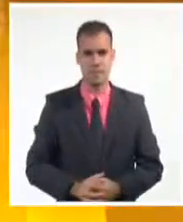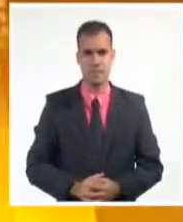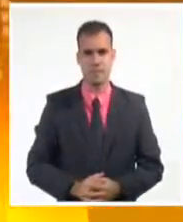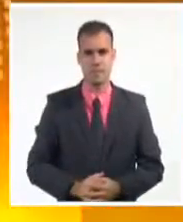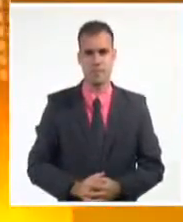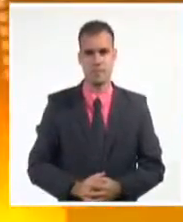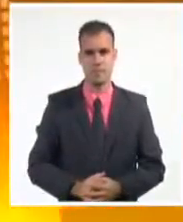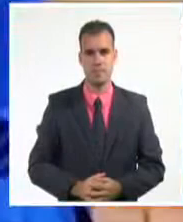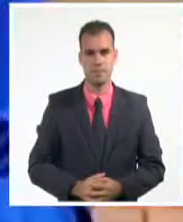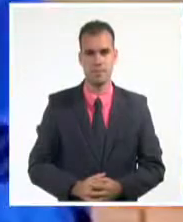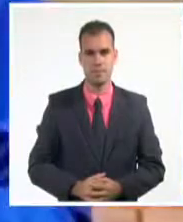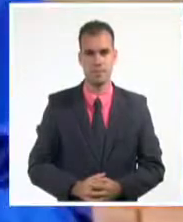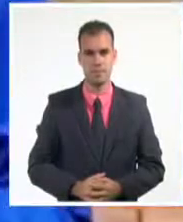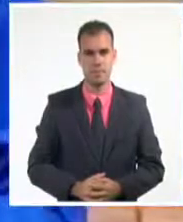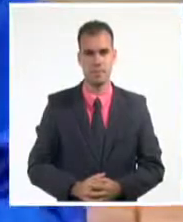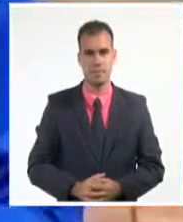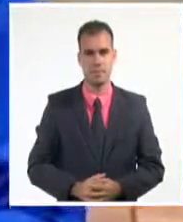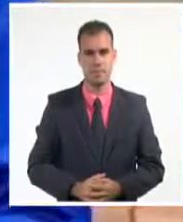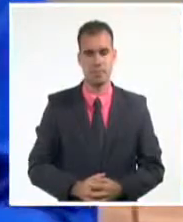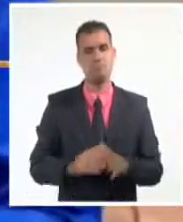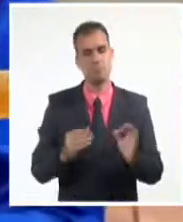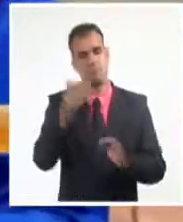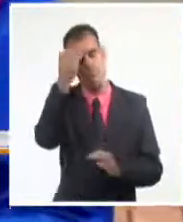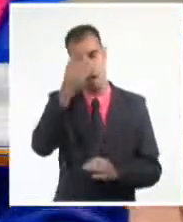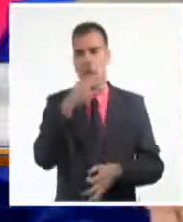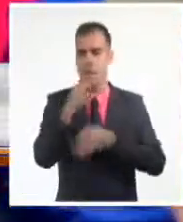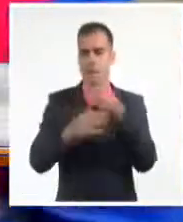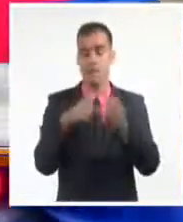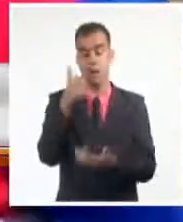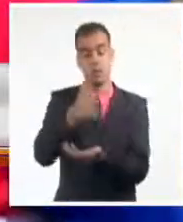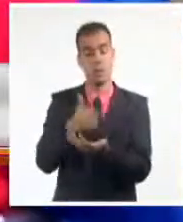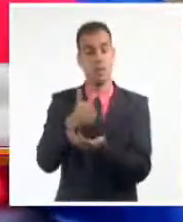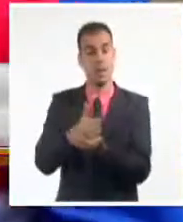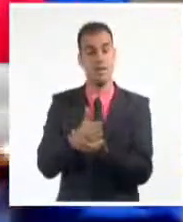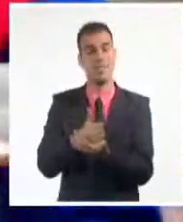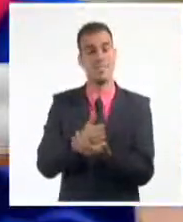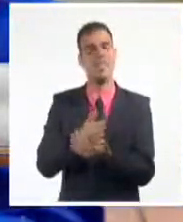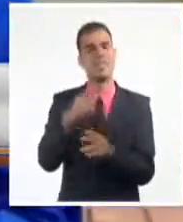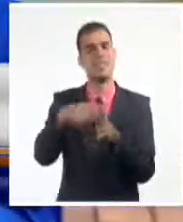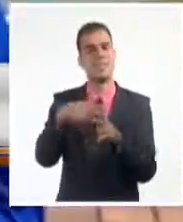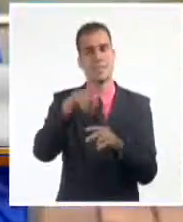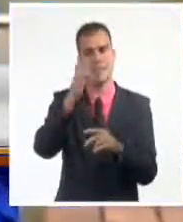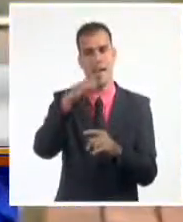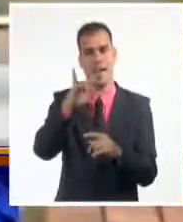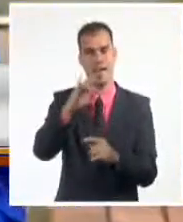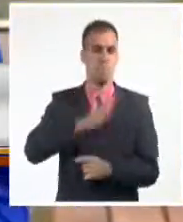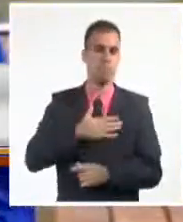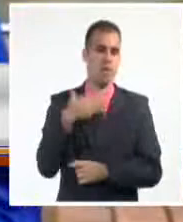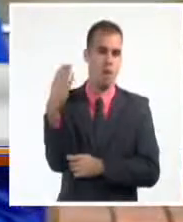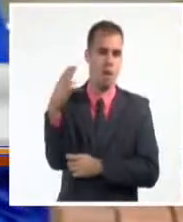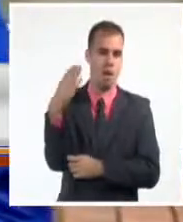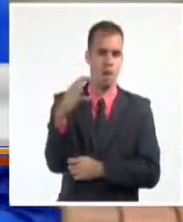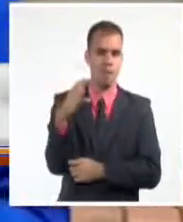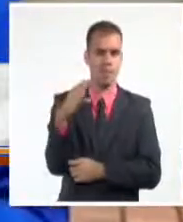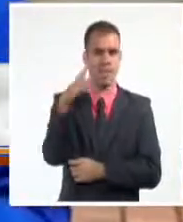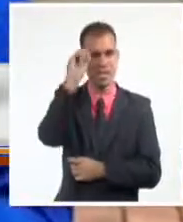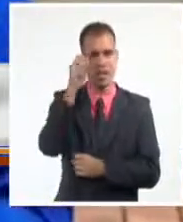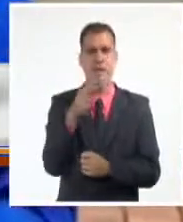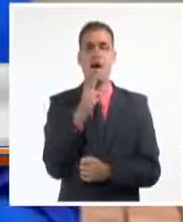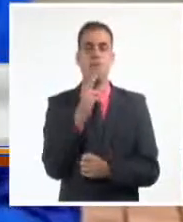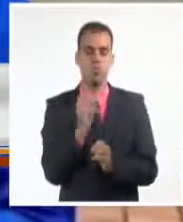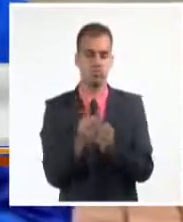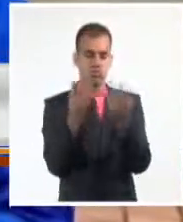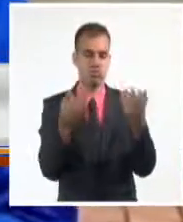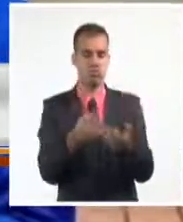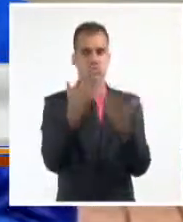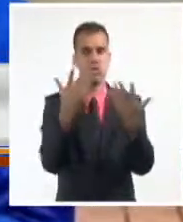Sí, muchísimas gracias, Armando. Efectivamente, aquí estamos en la ciudad de Cali, específicamente en la fuente de la Plaza de las Banderas